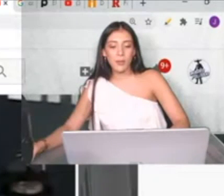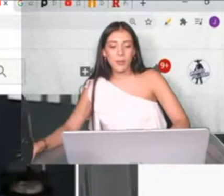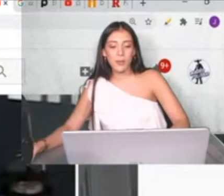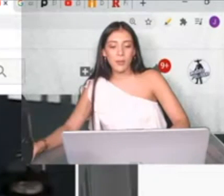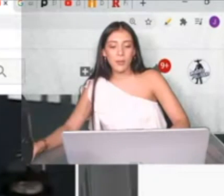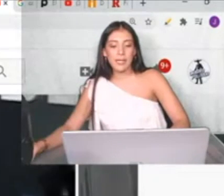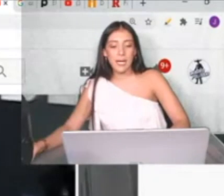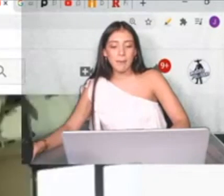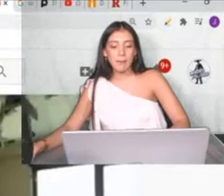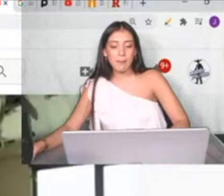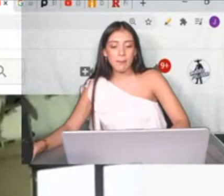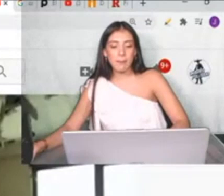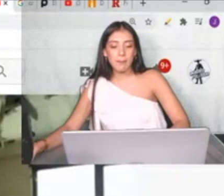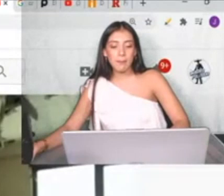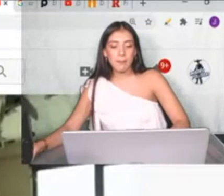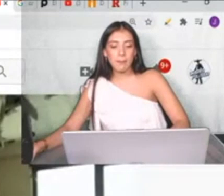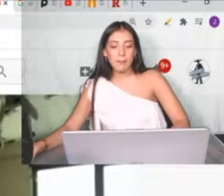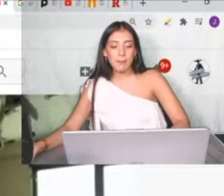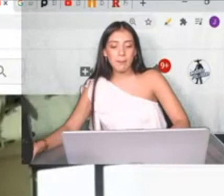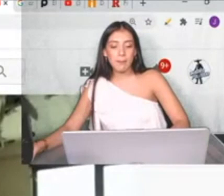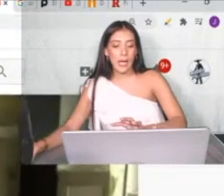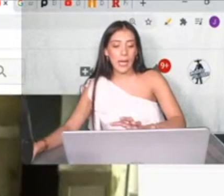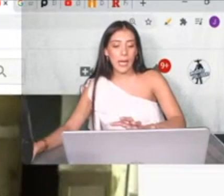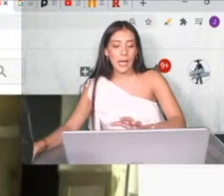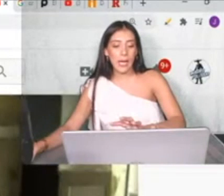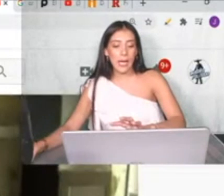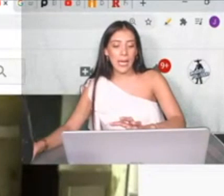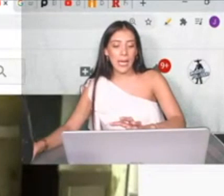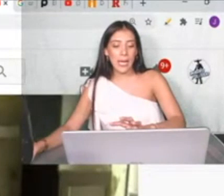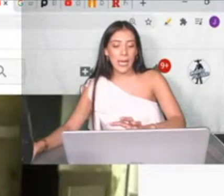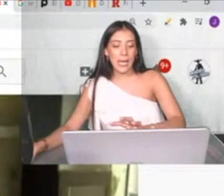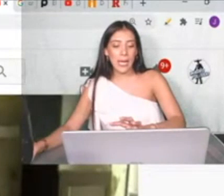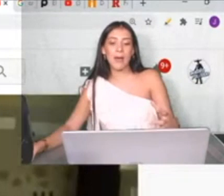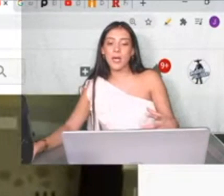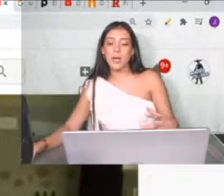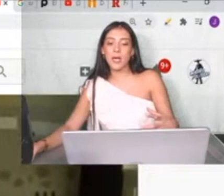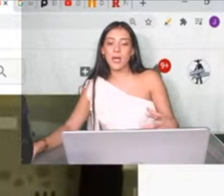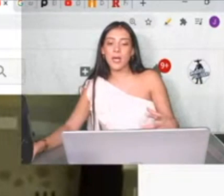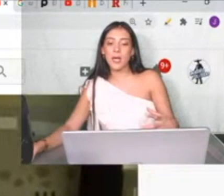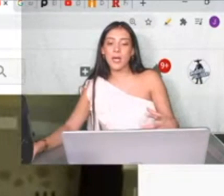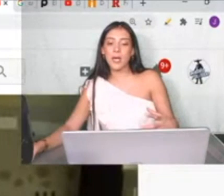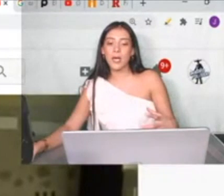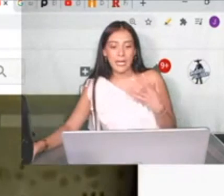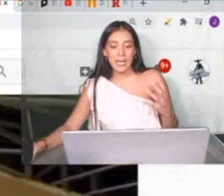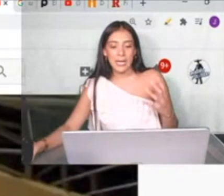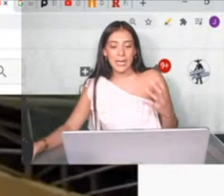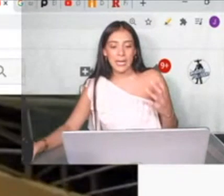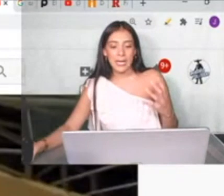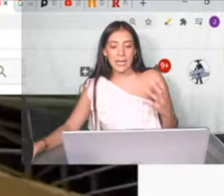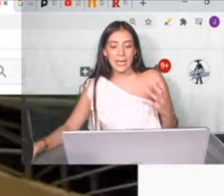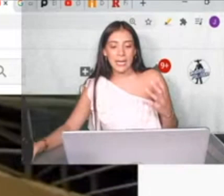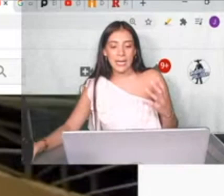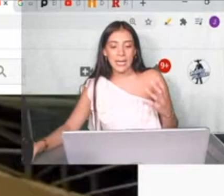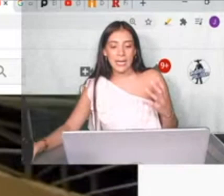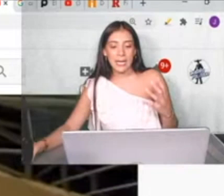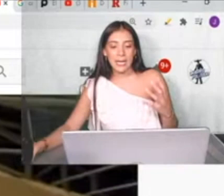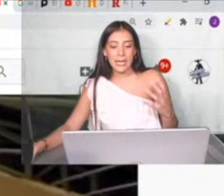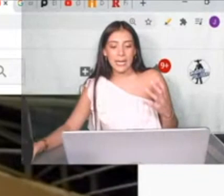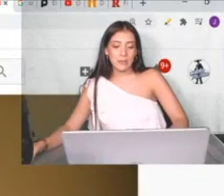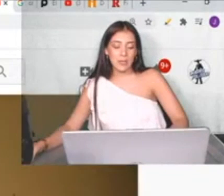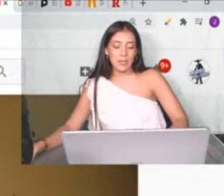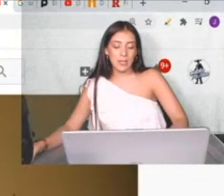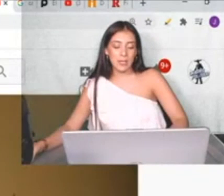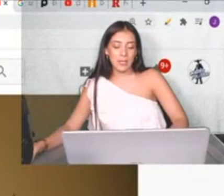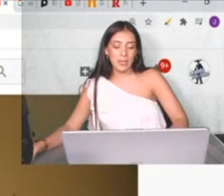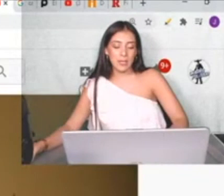los accesos rápidos. Pero bueno, cuando encontraron este rancho, caballos, lujos, etcétera. Entonces,